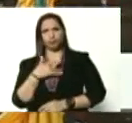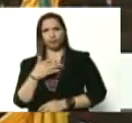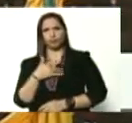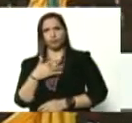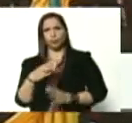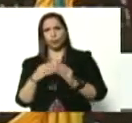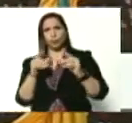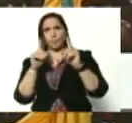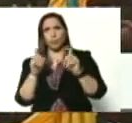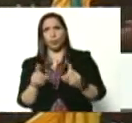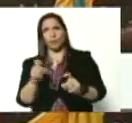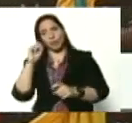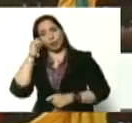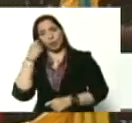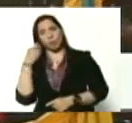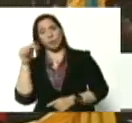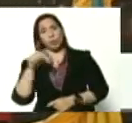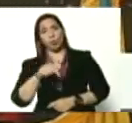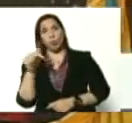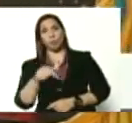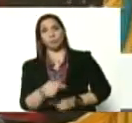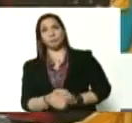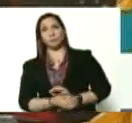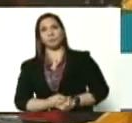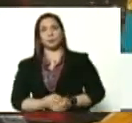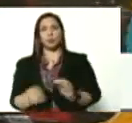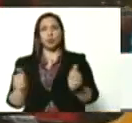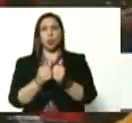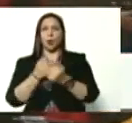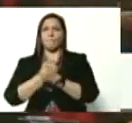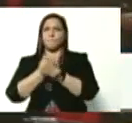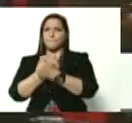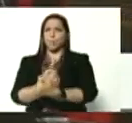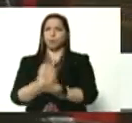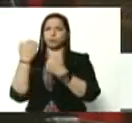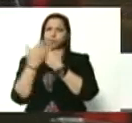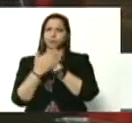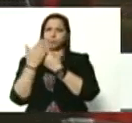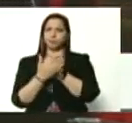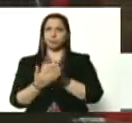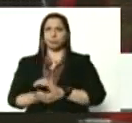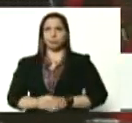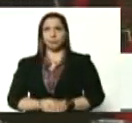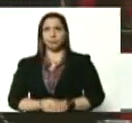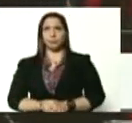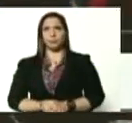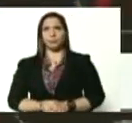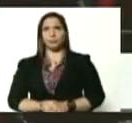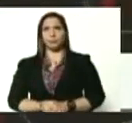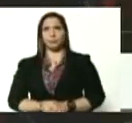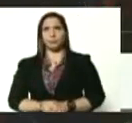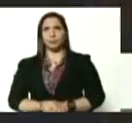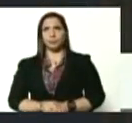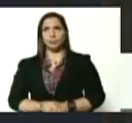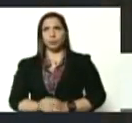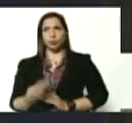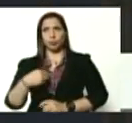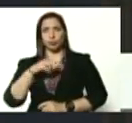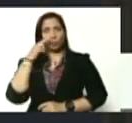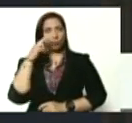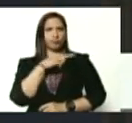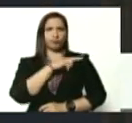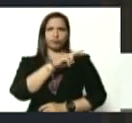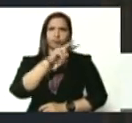prueba recordémoslo hoy con amor con cariño miremos fijamos la vista en el